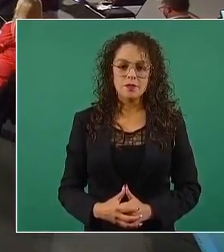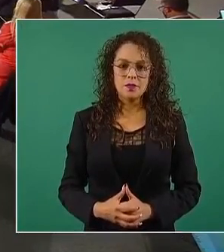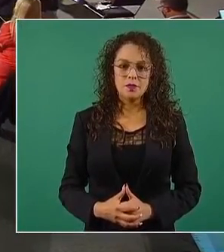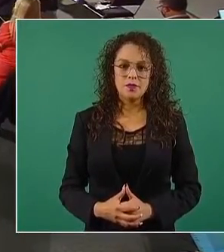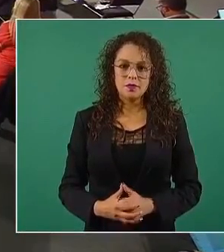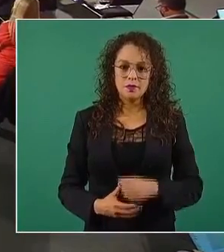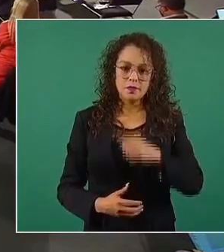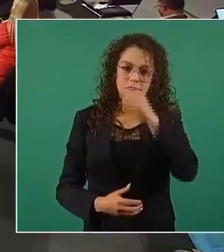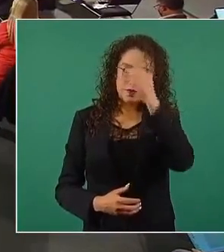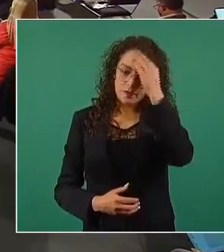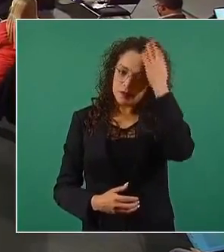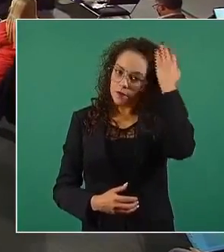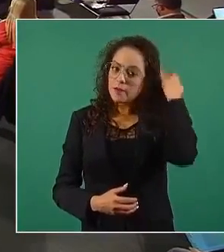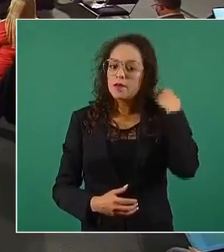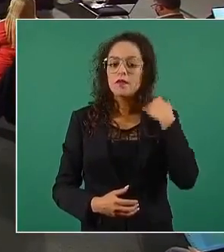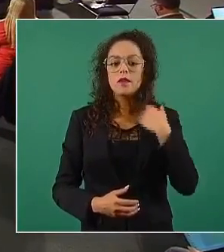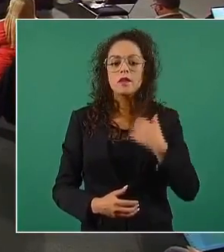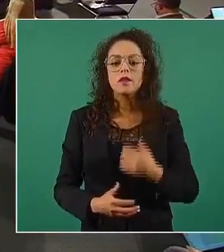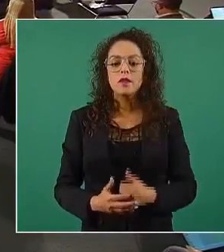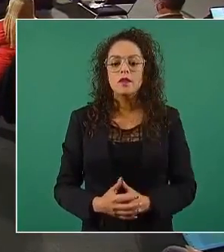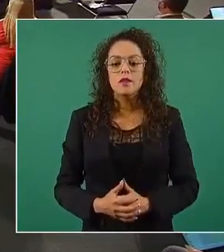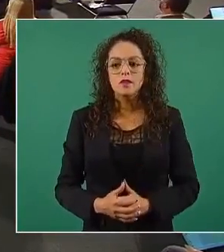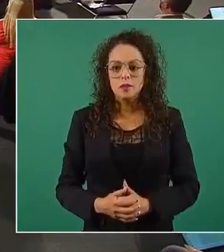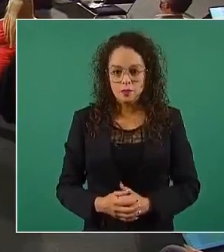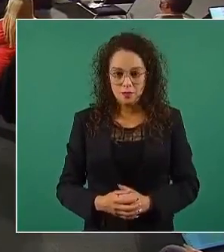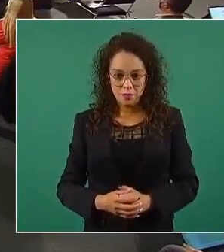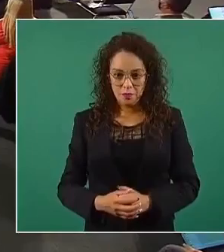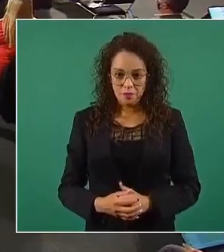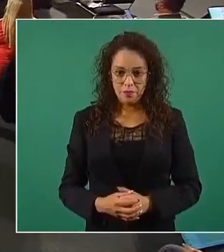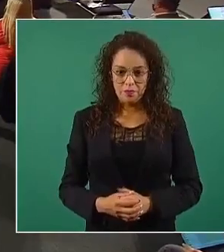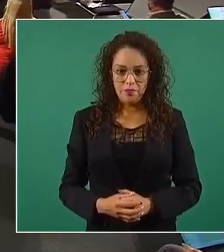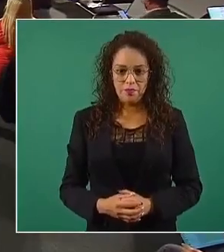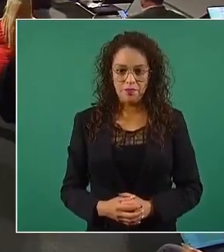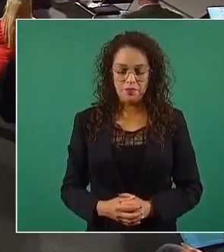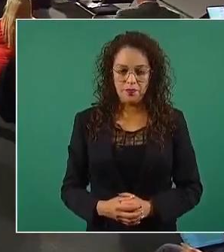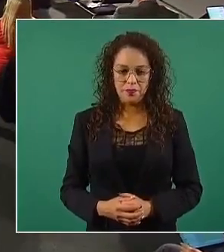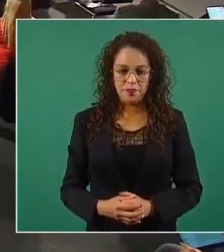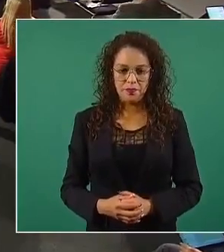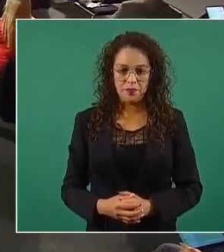Pues firmamos, si les parece, y luego